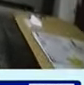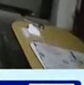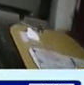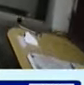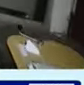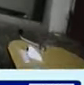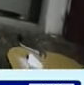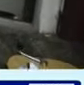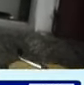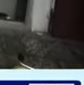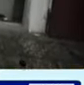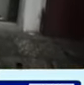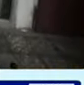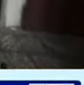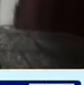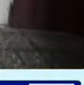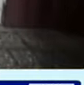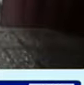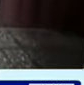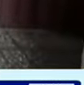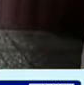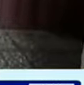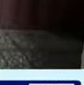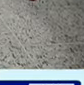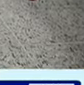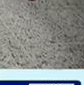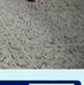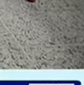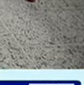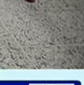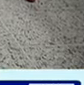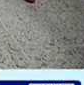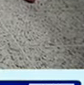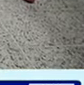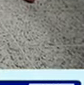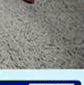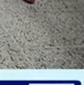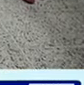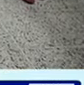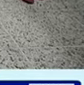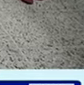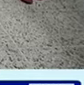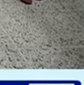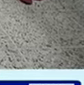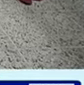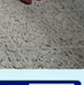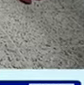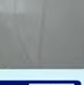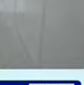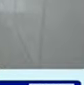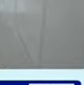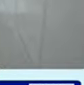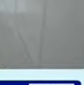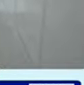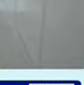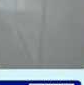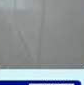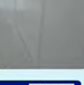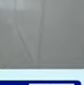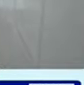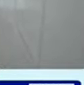varias semanas, pero hemos intensificado y también hemos hablado con las zonas rurales que